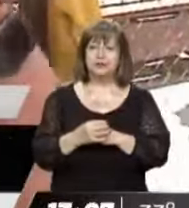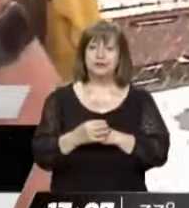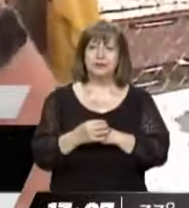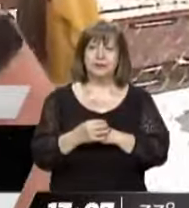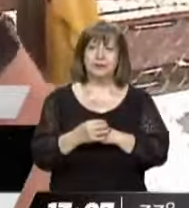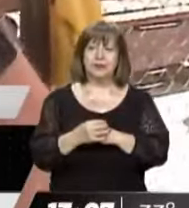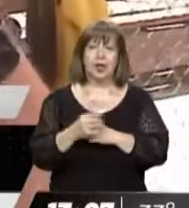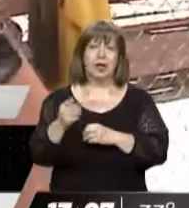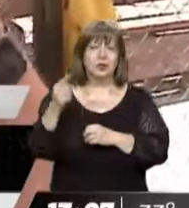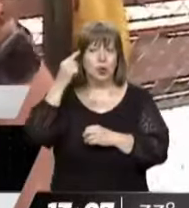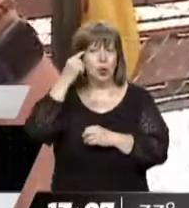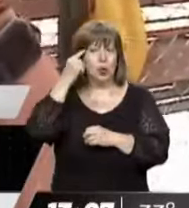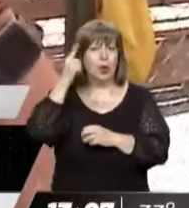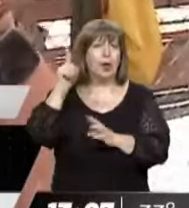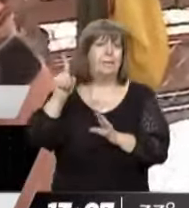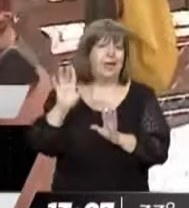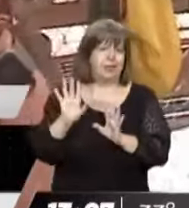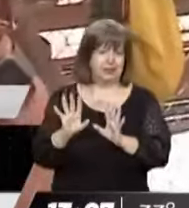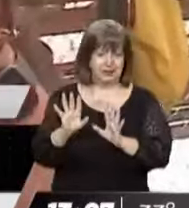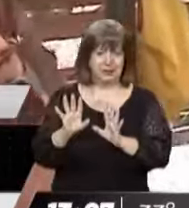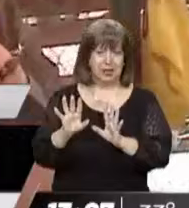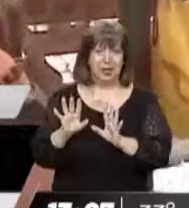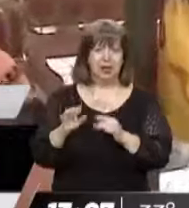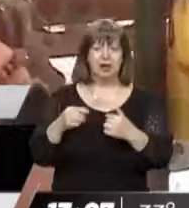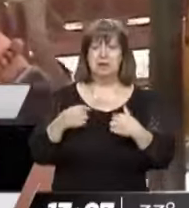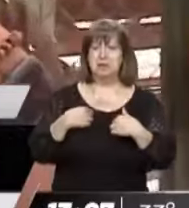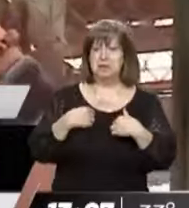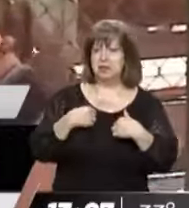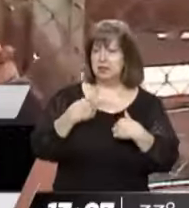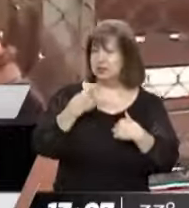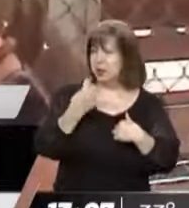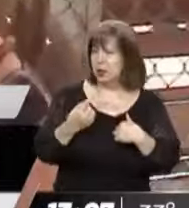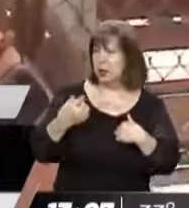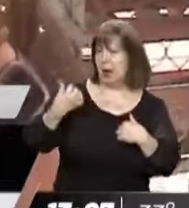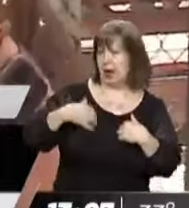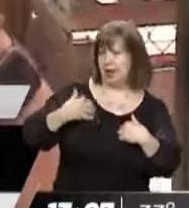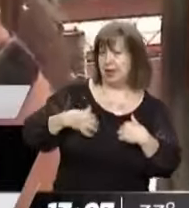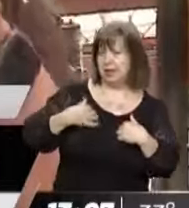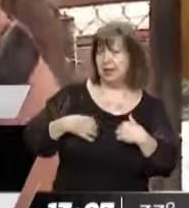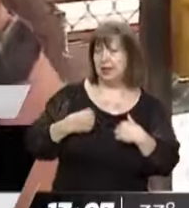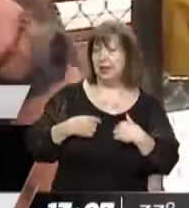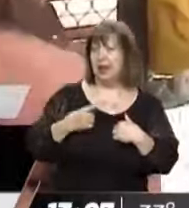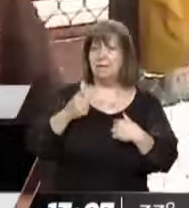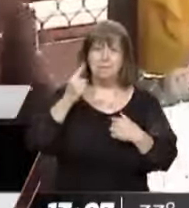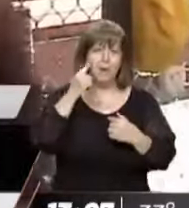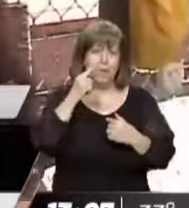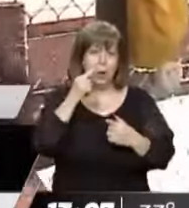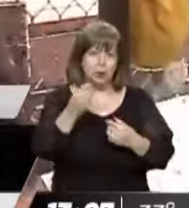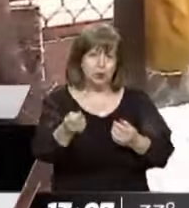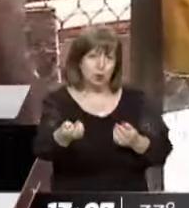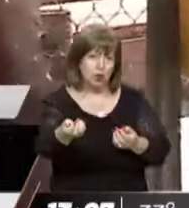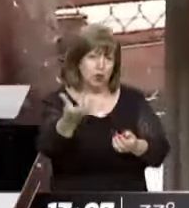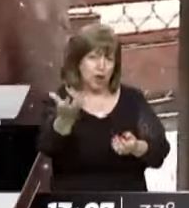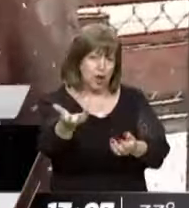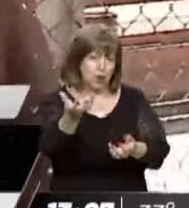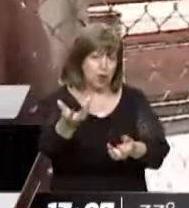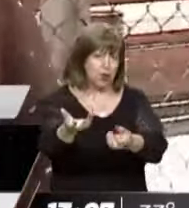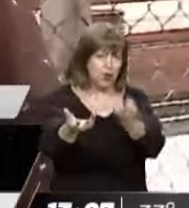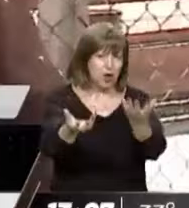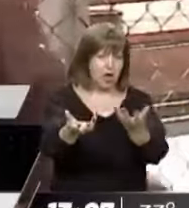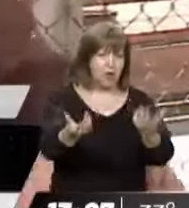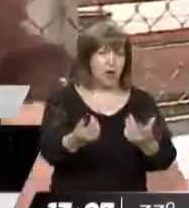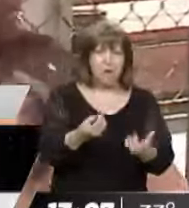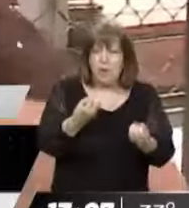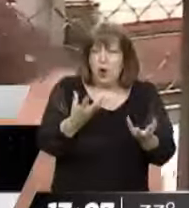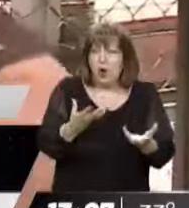impresión, tu teoría, lo que vos crees, porque nos llama mucho la atención de la Argentina que la posibilidad de que sean intencionales y qué interés puede haber